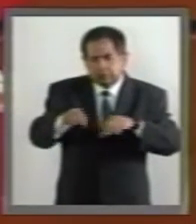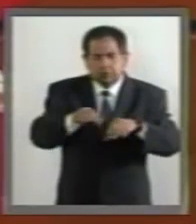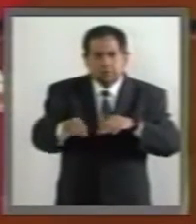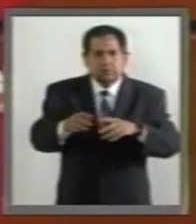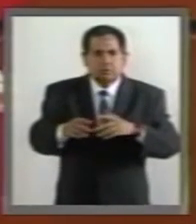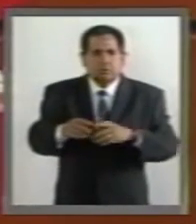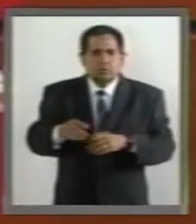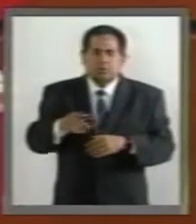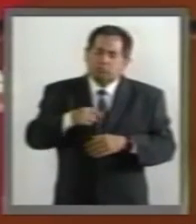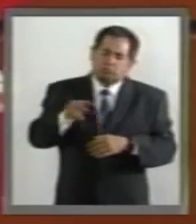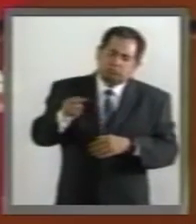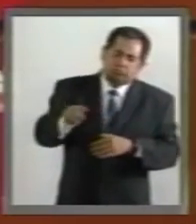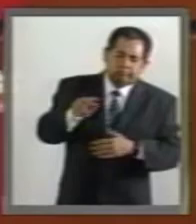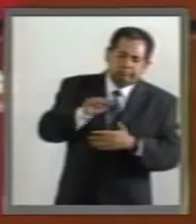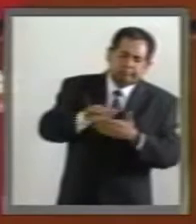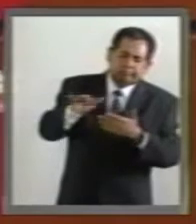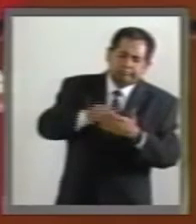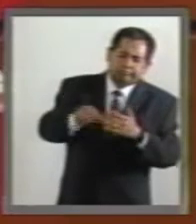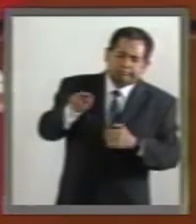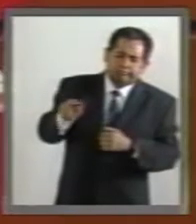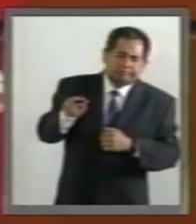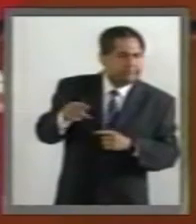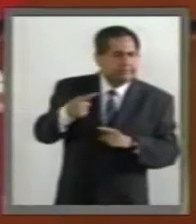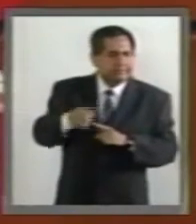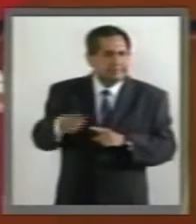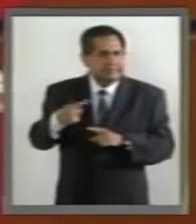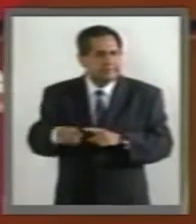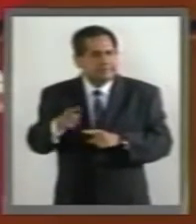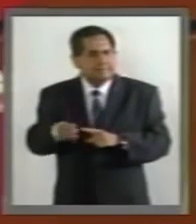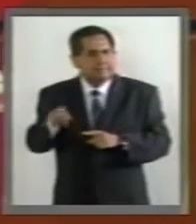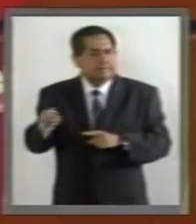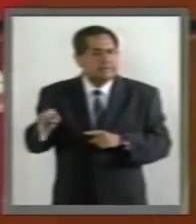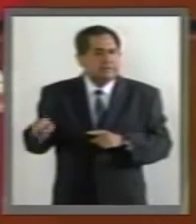que leemos, que observamos de distintos